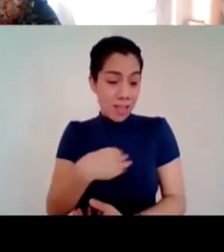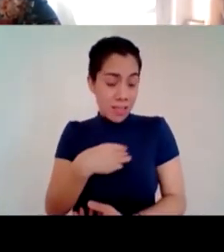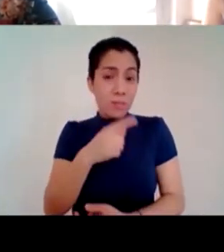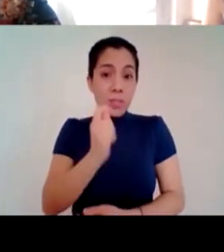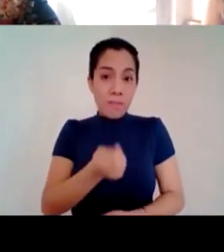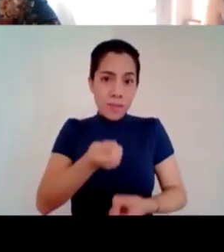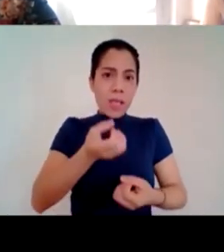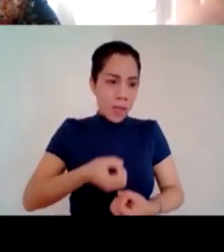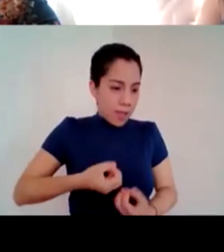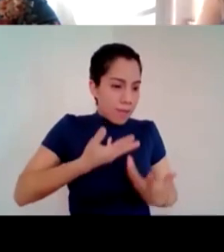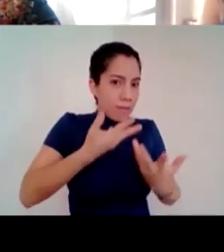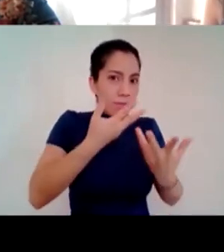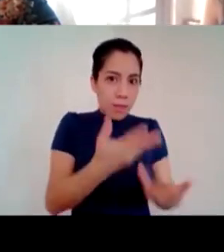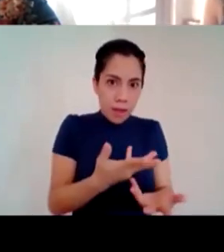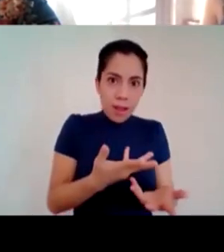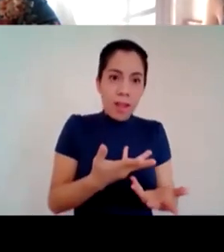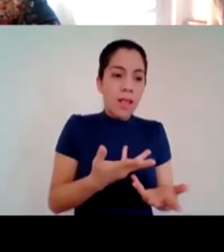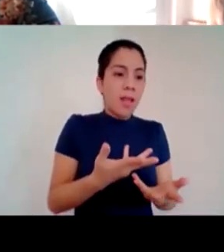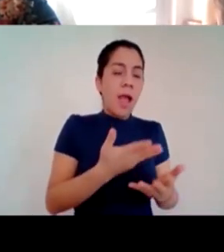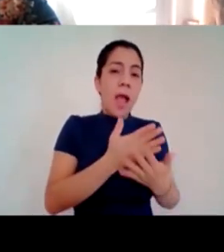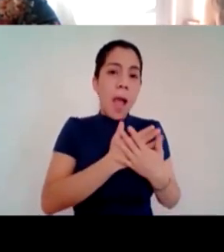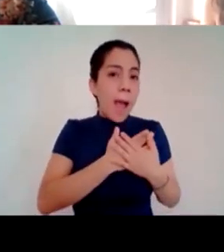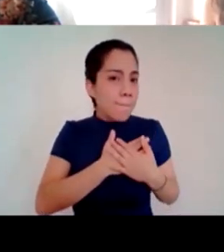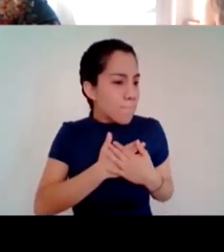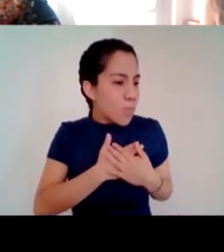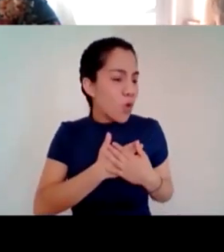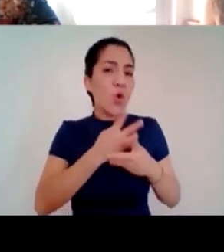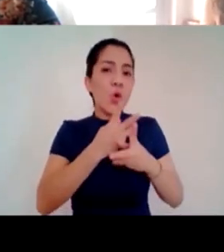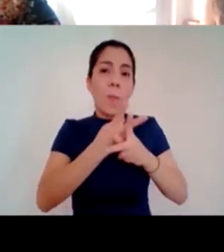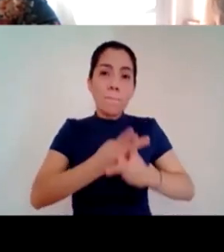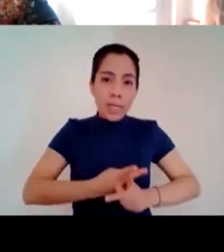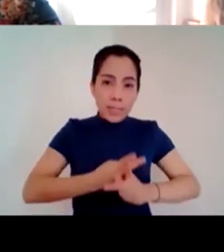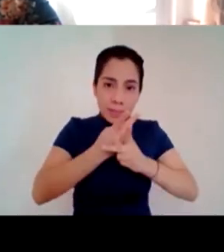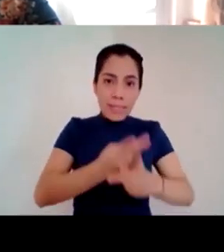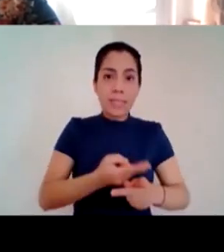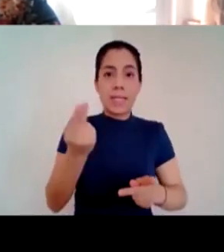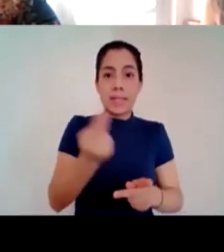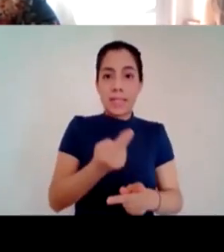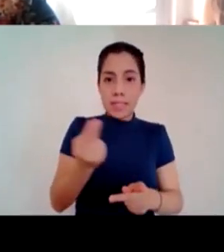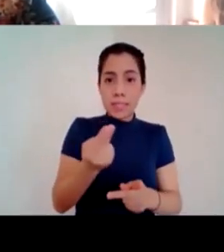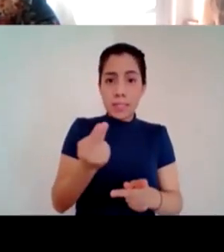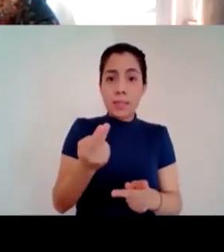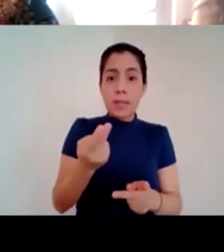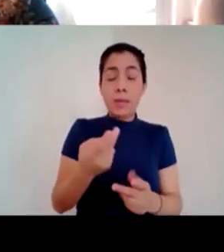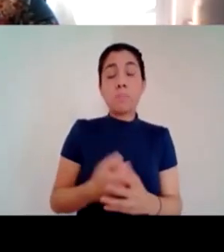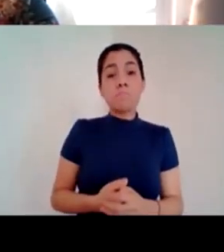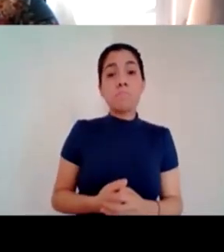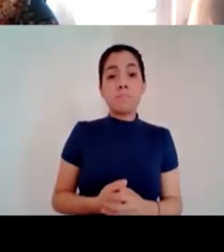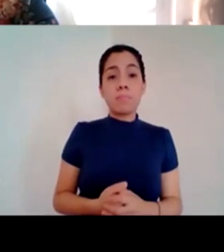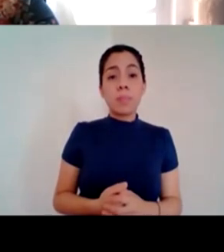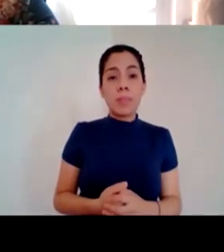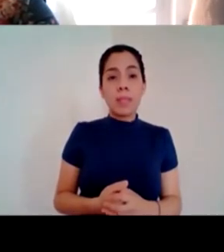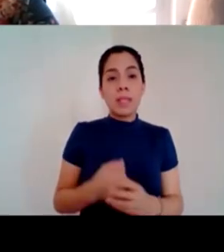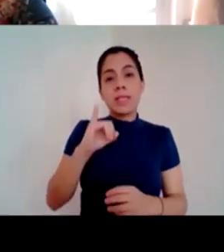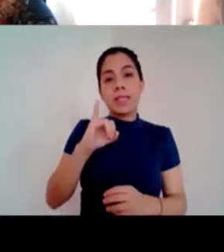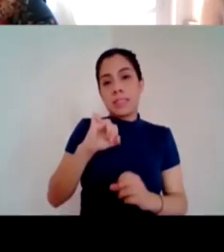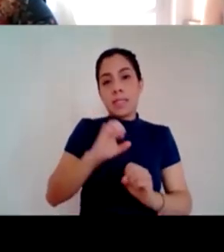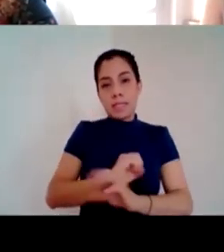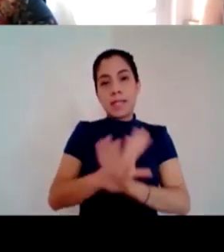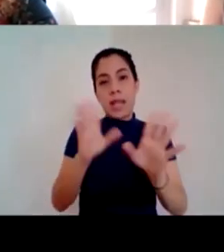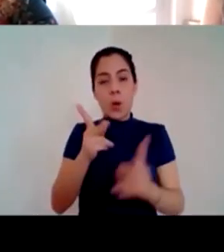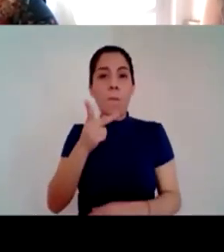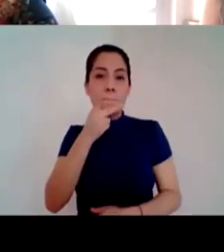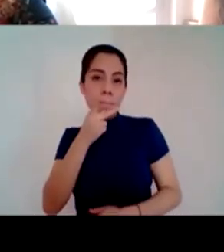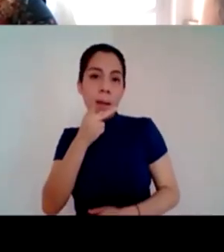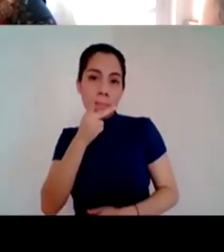trabajo personal para poder ser una buena madre entonces bueno y obviamente los papás también estaría